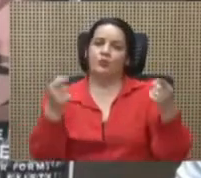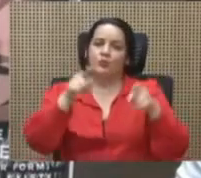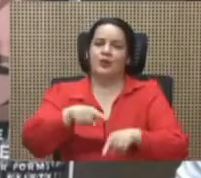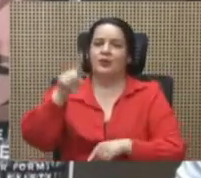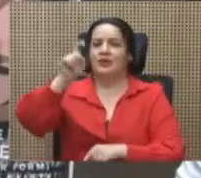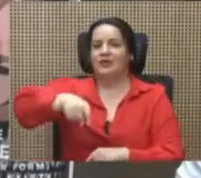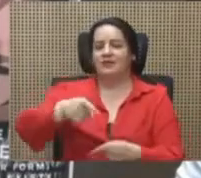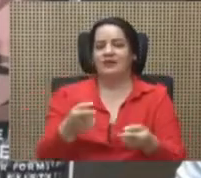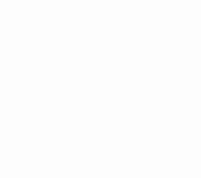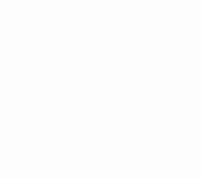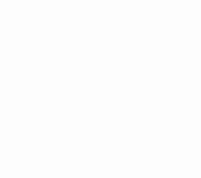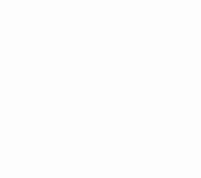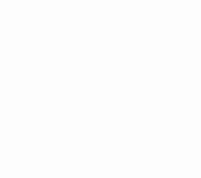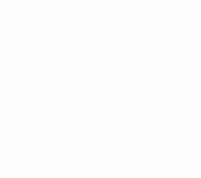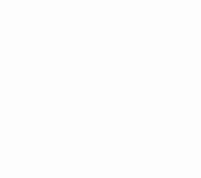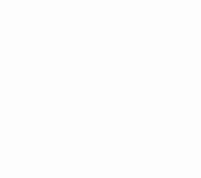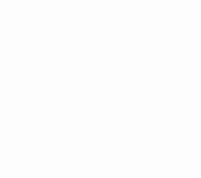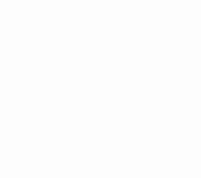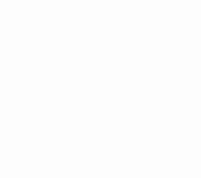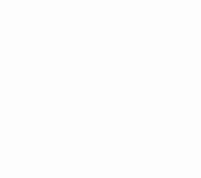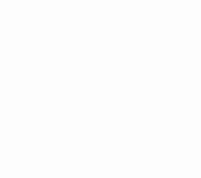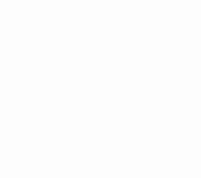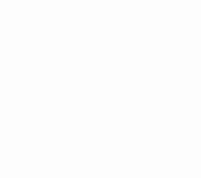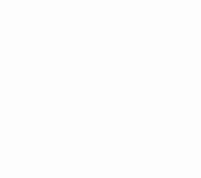suceder y que Dios nos bendiga